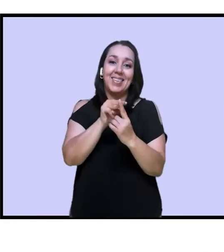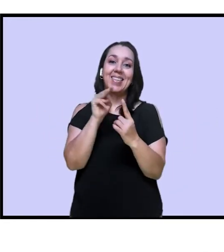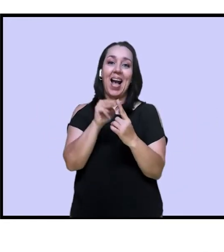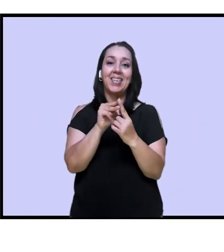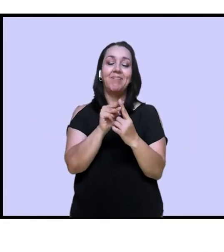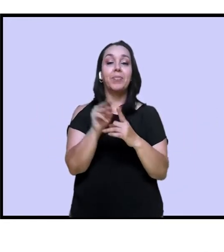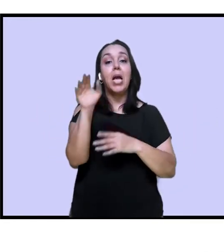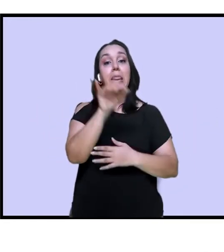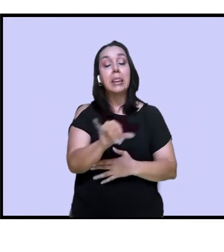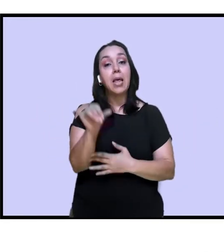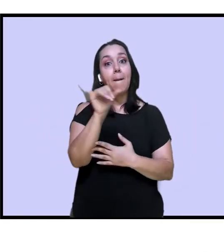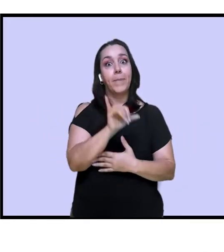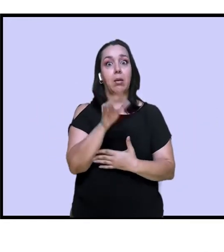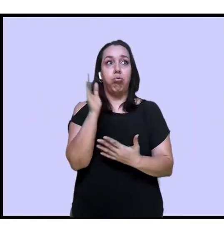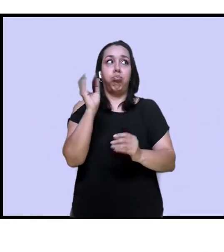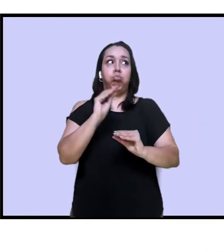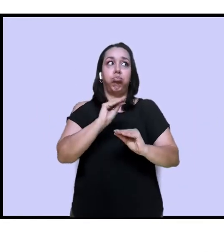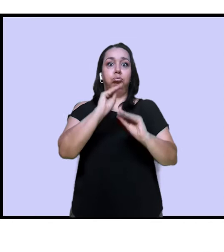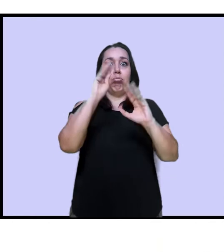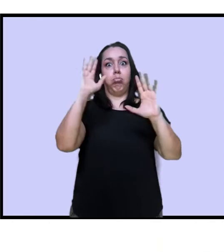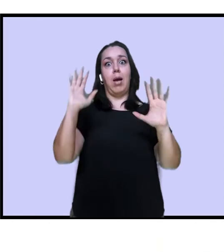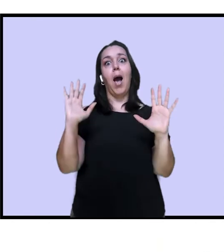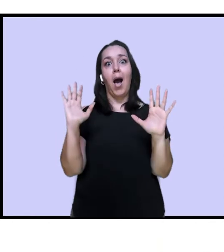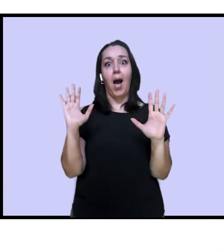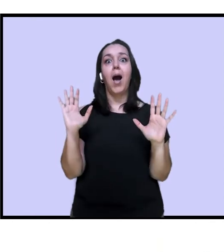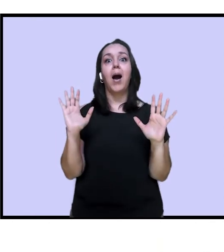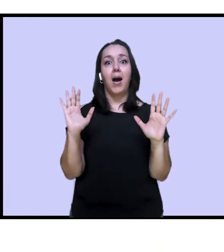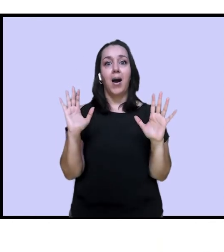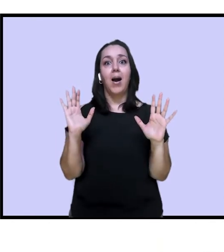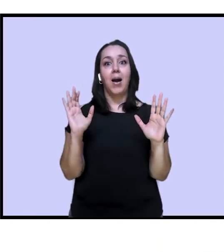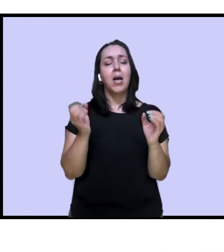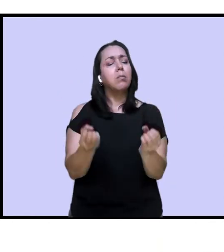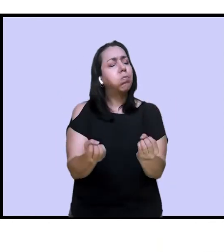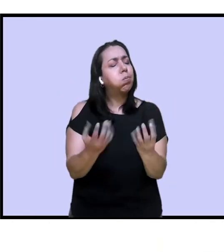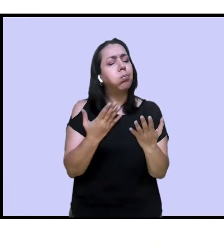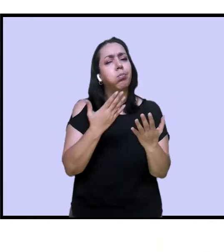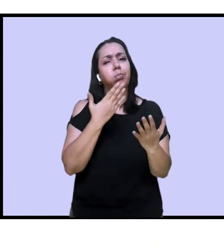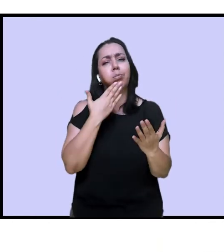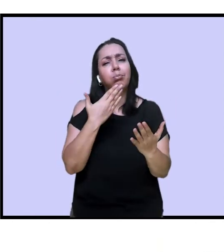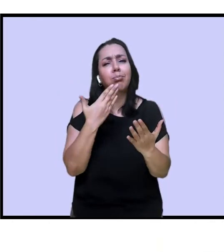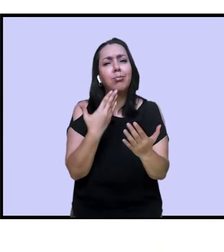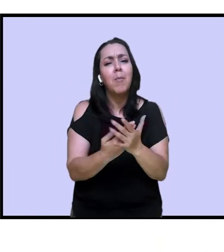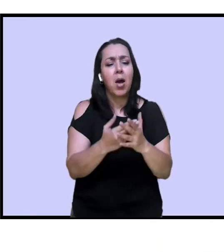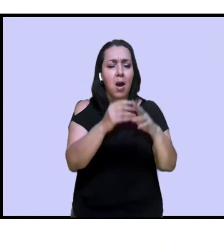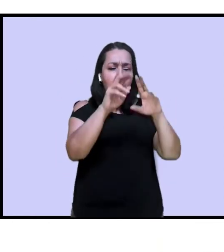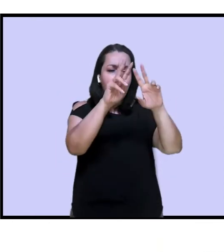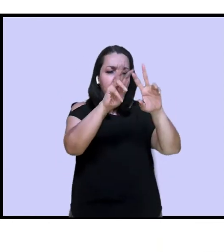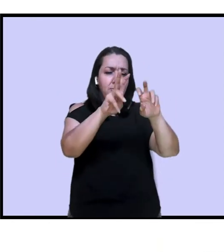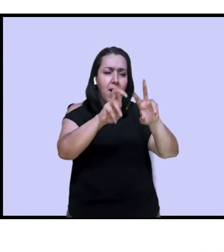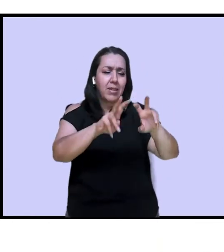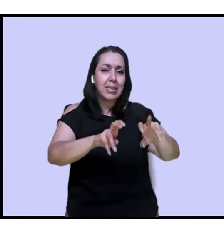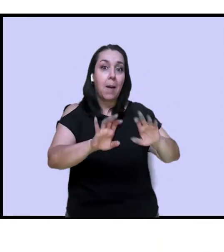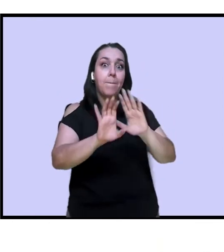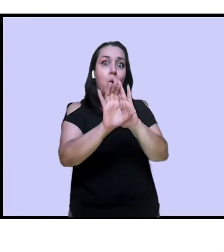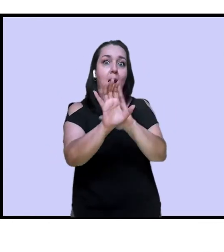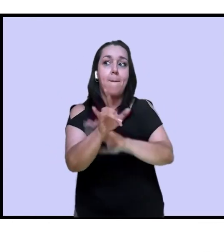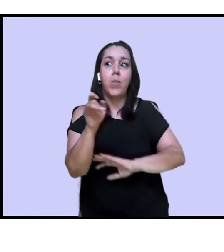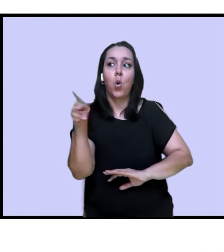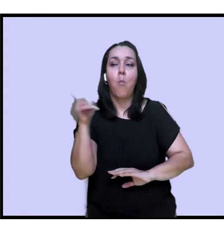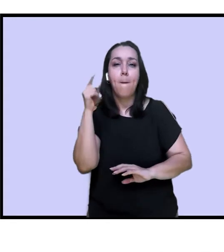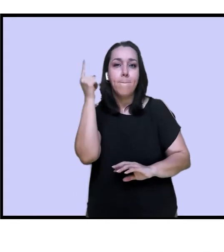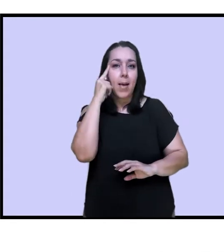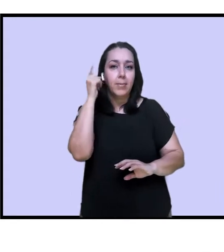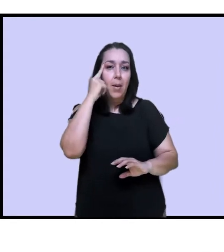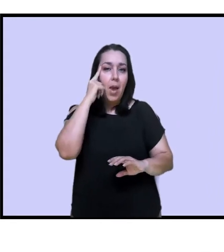mensaje. Y también, obviamente, es muy oportuno revisar cuáles son todos los